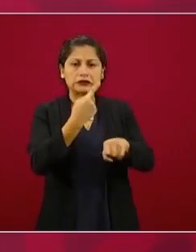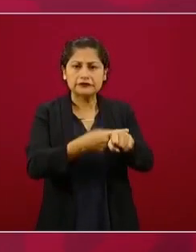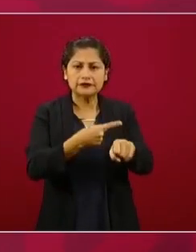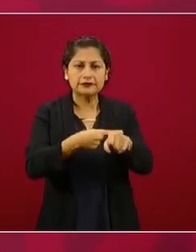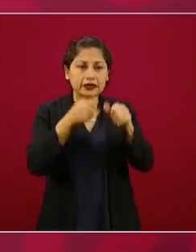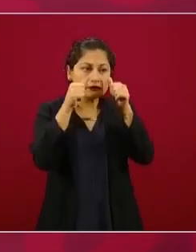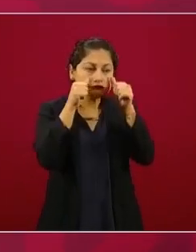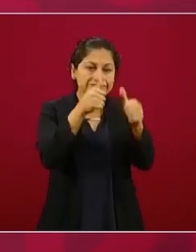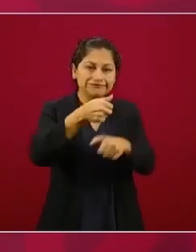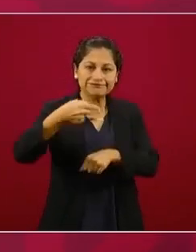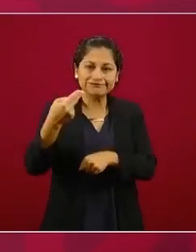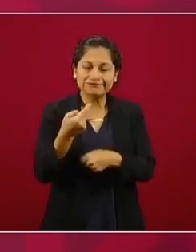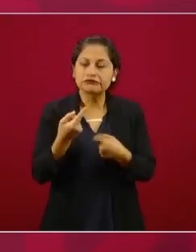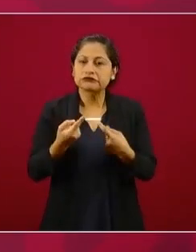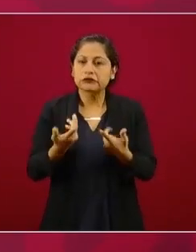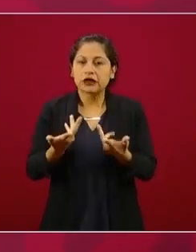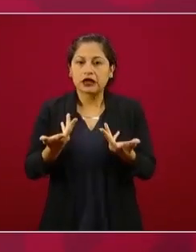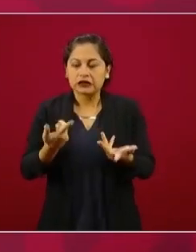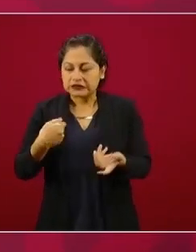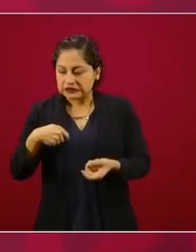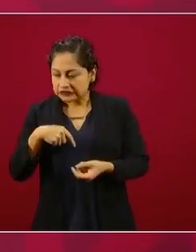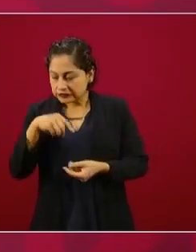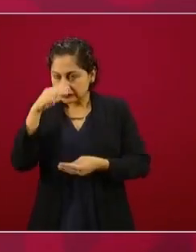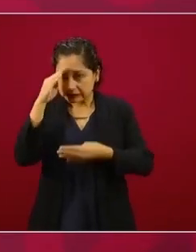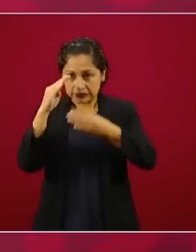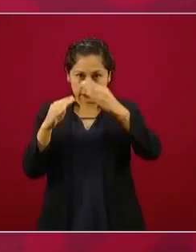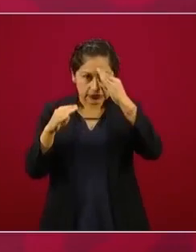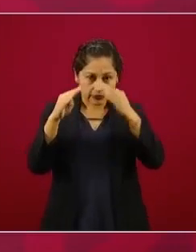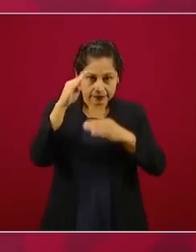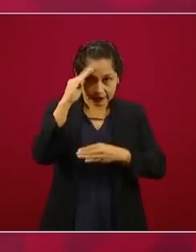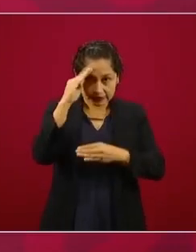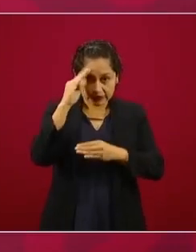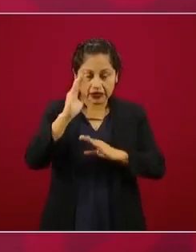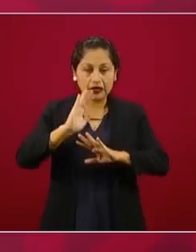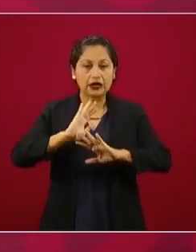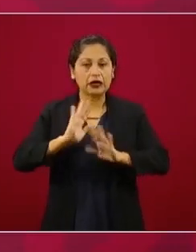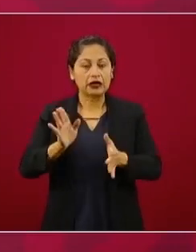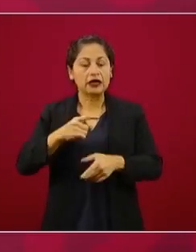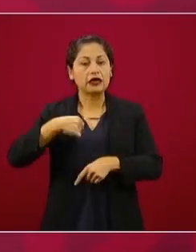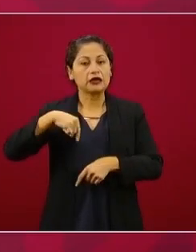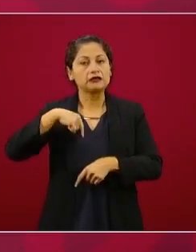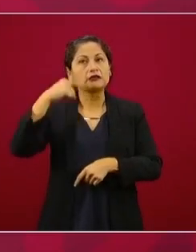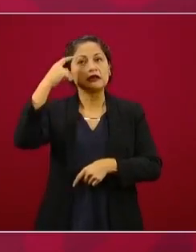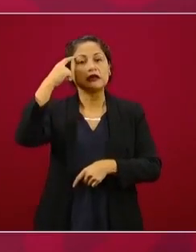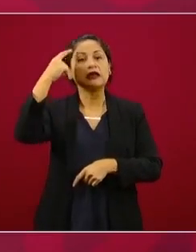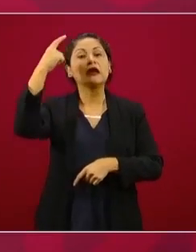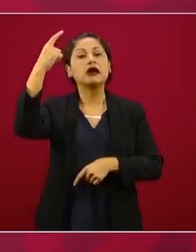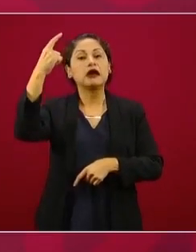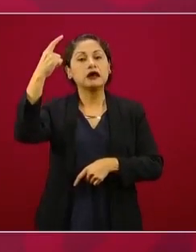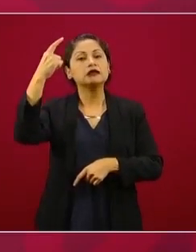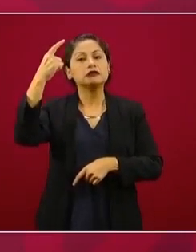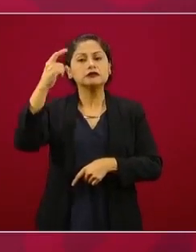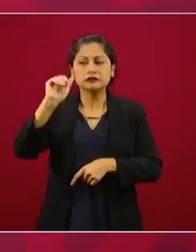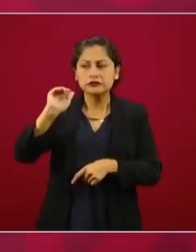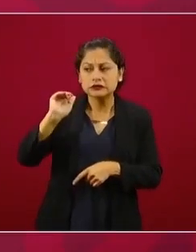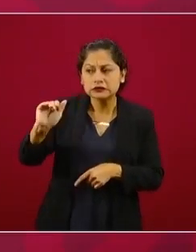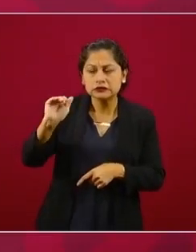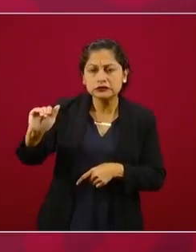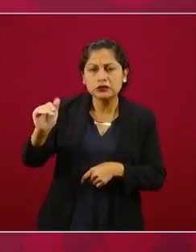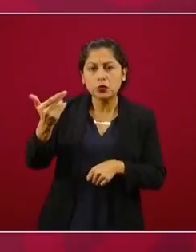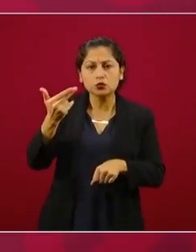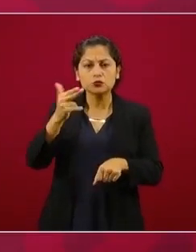padecimientos? Pues entonces fue que se pensó en el convenio con los hospitales